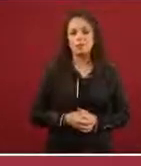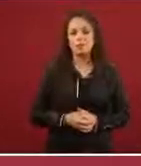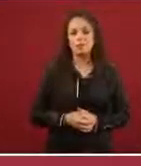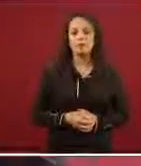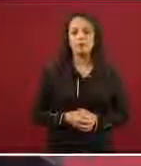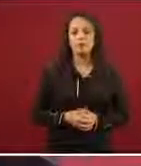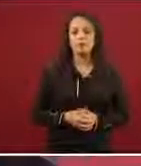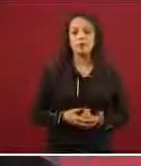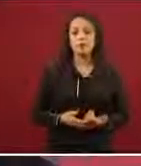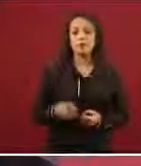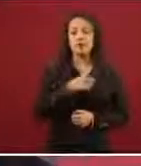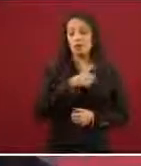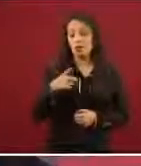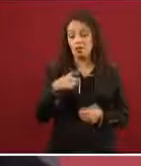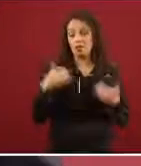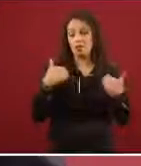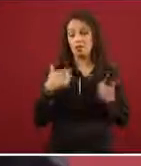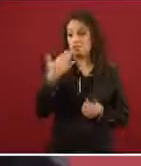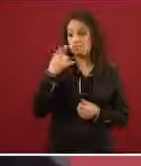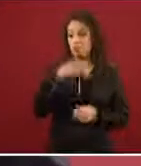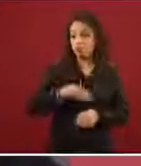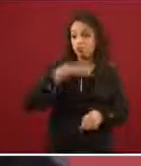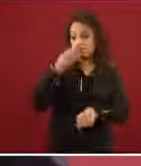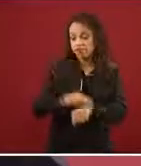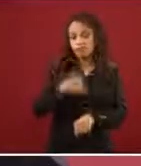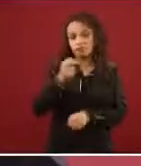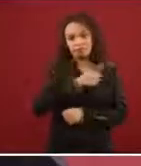que la Fiscalía actúe